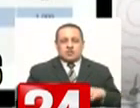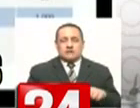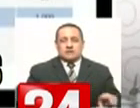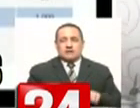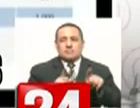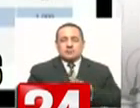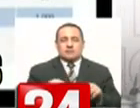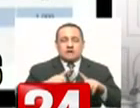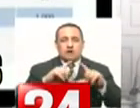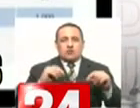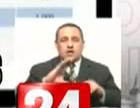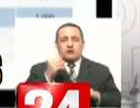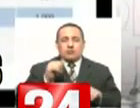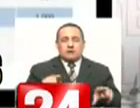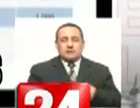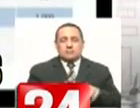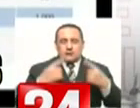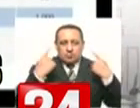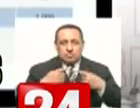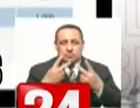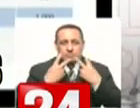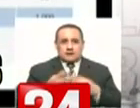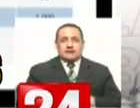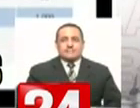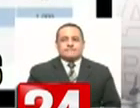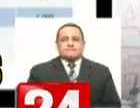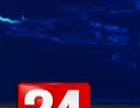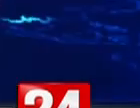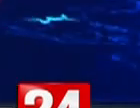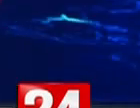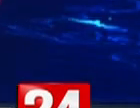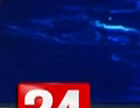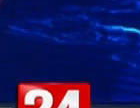erradicadas de coca para fines ilícitos. Y para conversar.